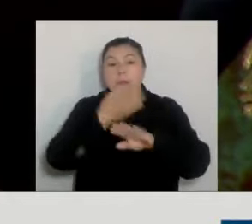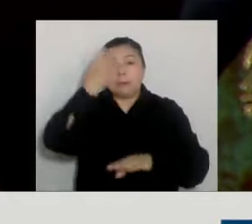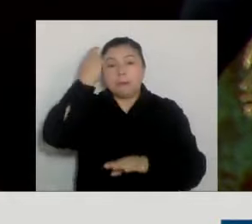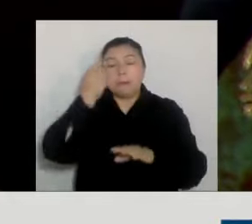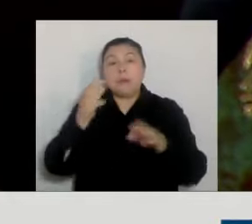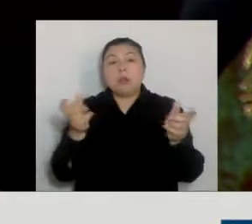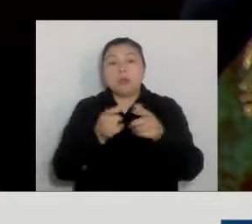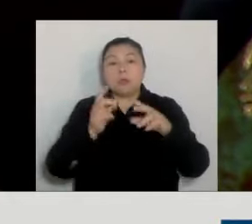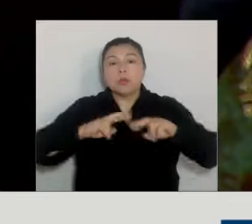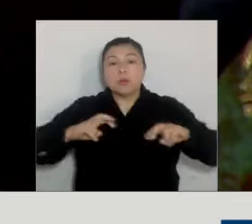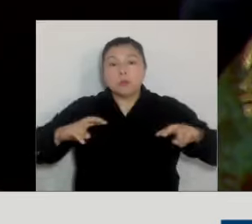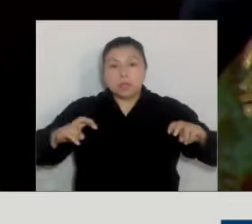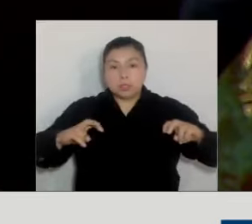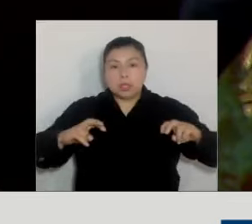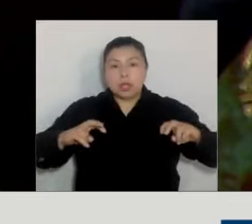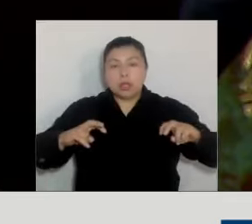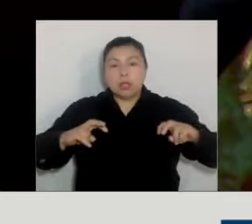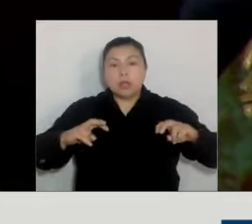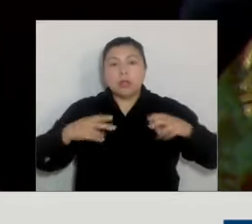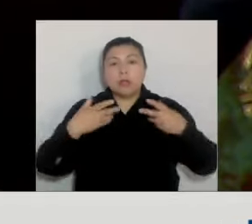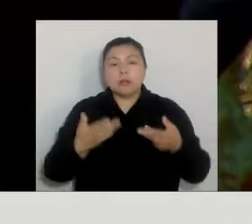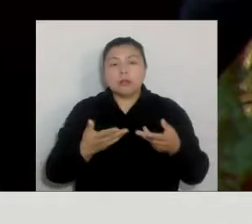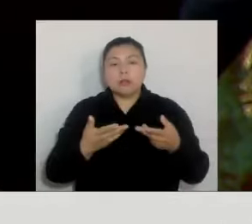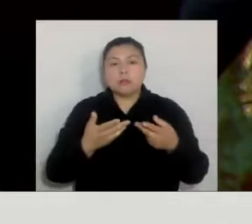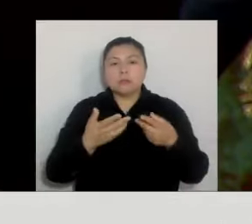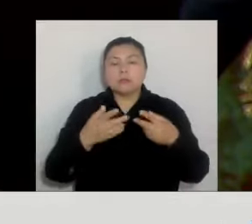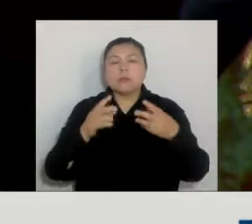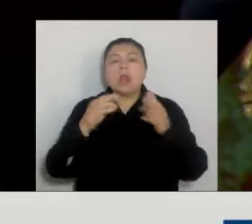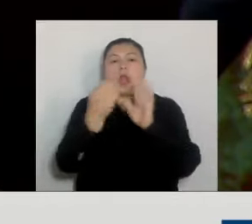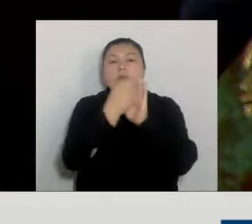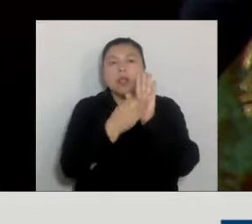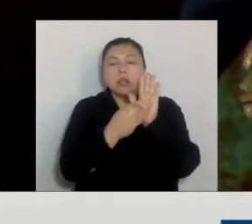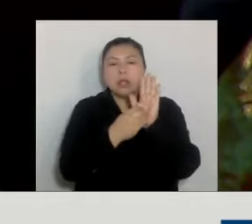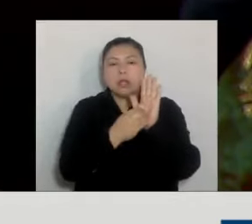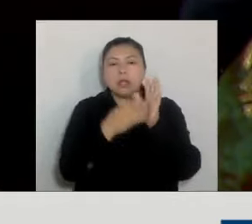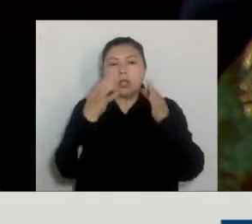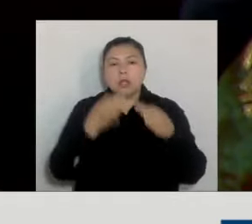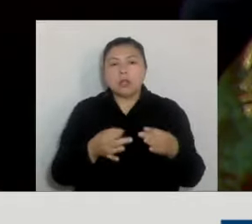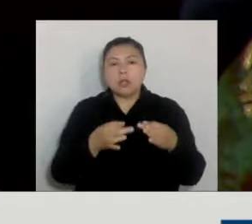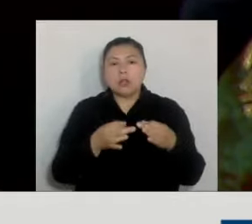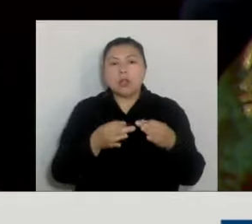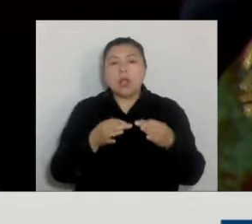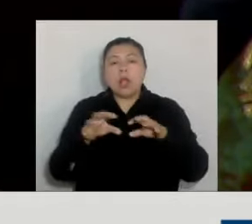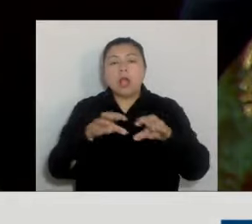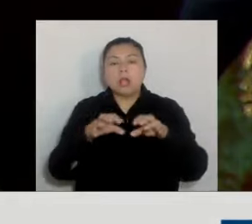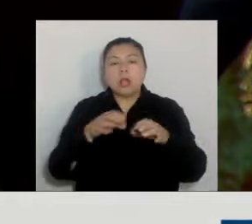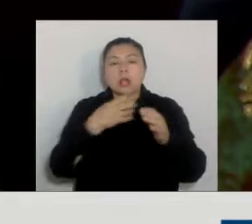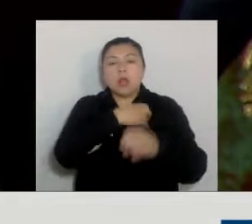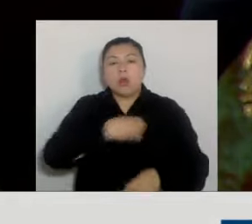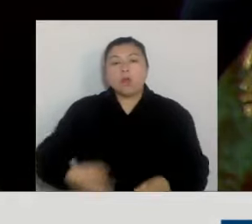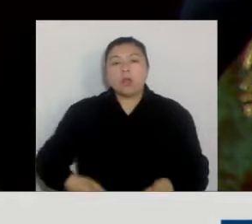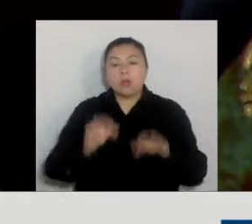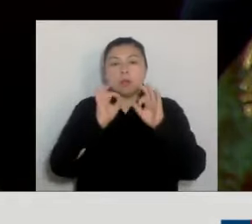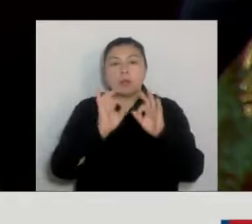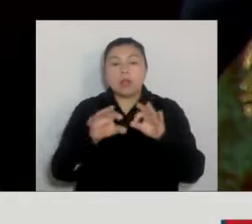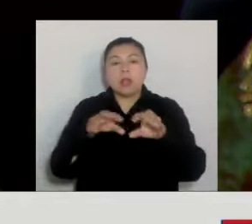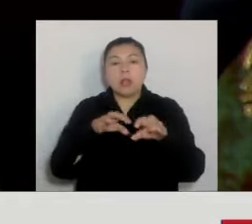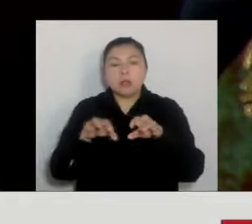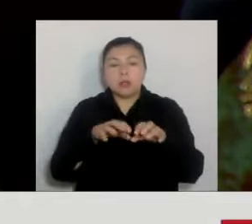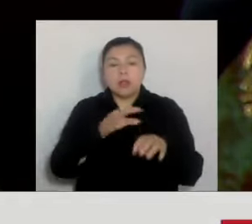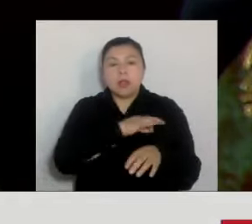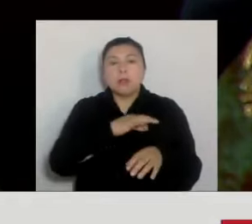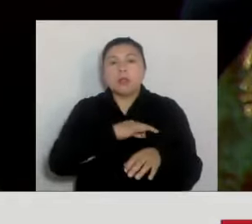especial investigadora encargada de reunir an edentes sobre determinados actos del gobierno en especial sobre las actuaciones de los ministerios